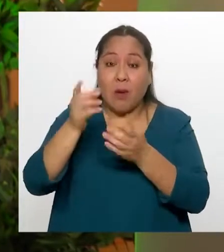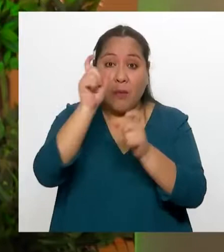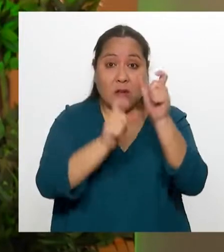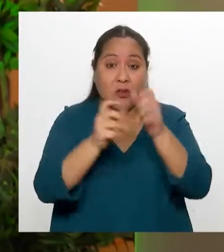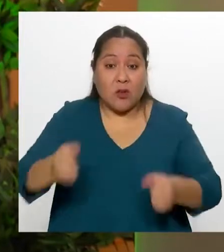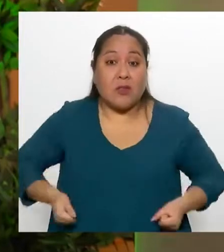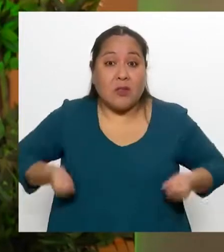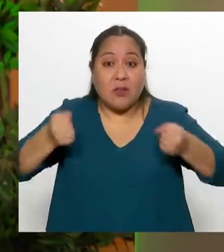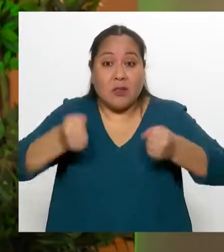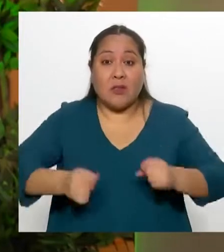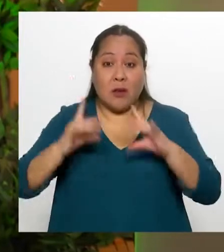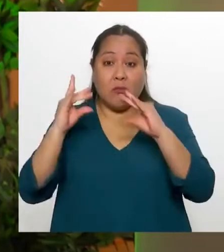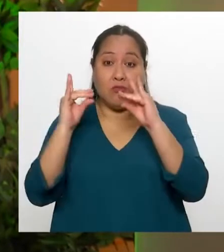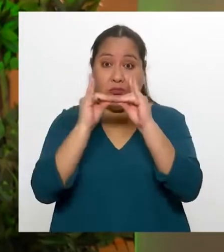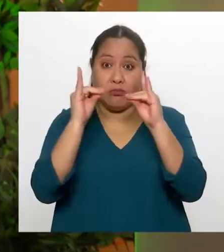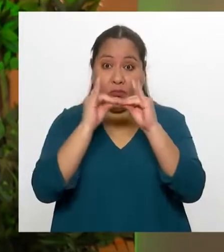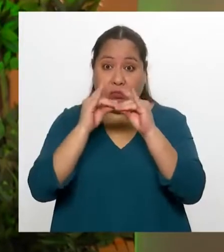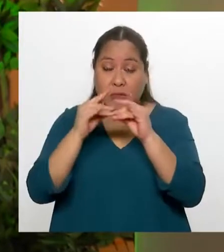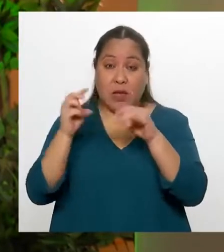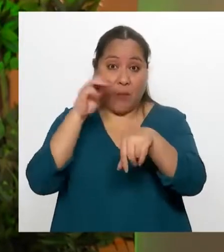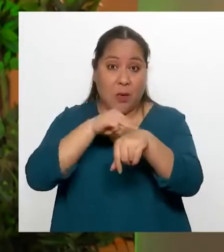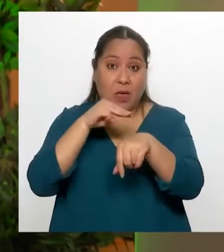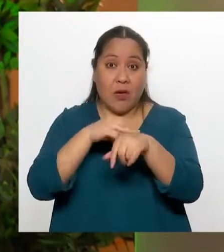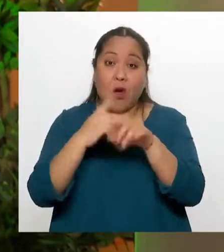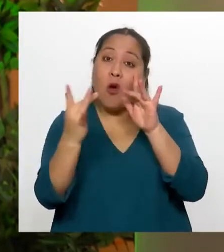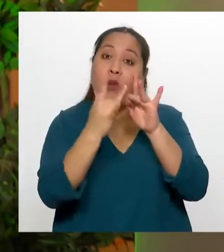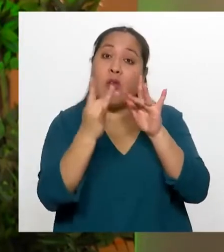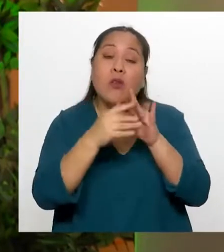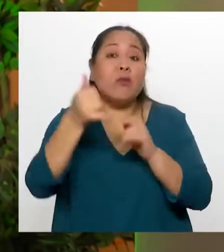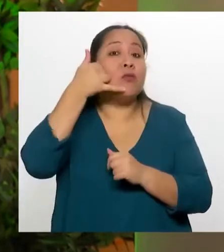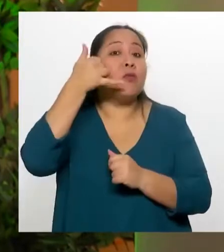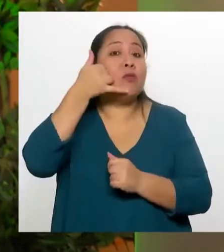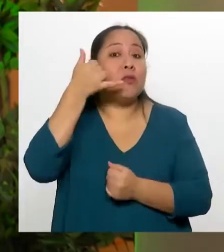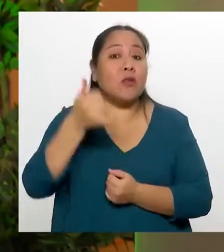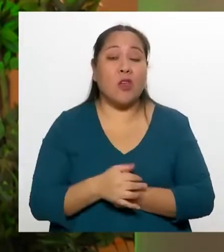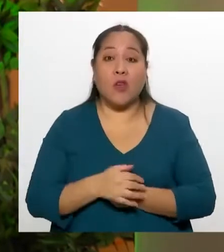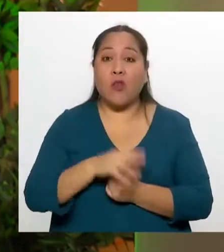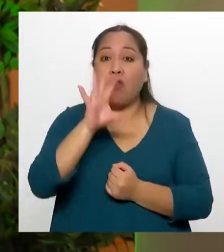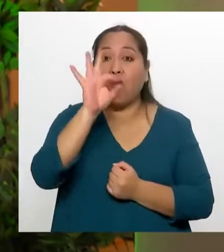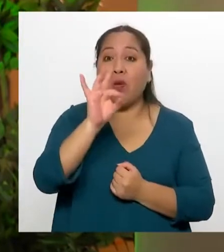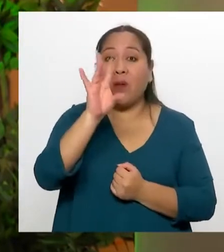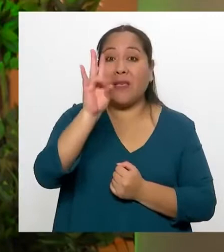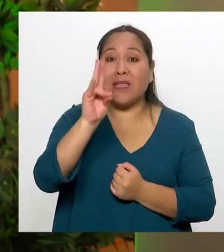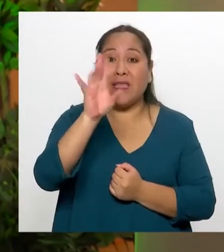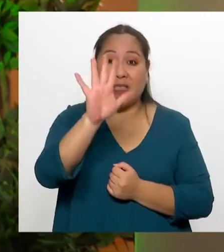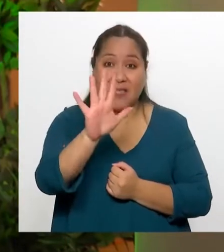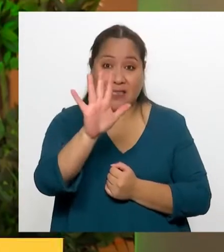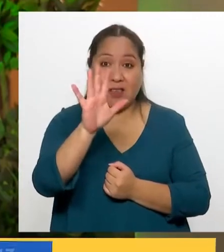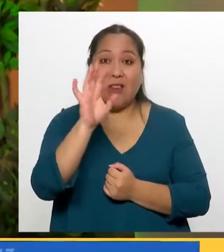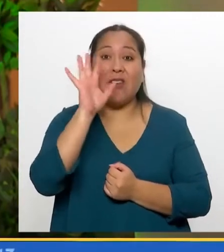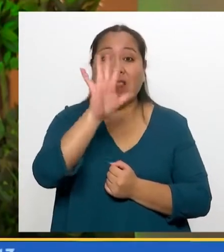en silla de ruedas y camilla médica. Para contactarlos, pueden llamar a su teléfono